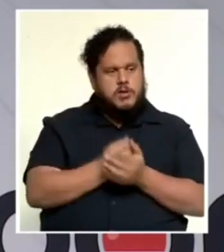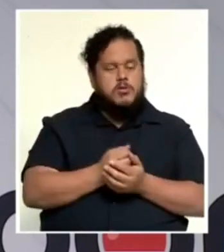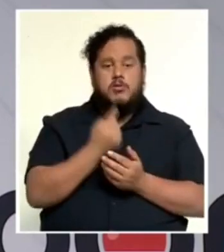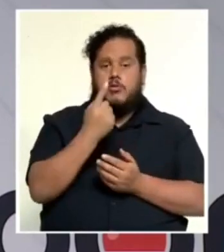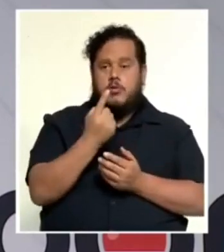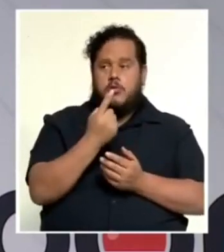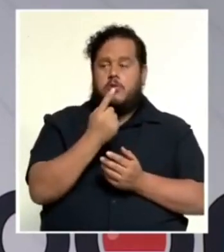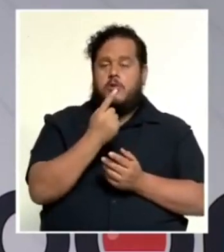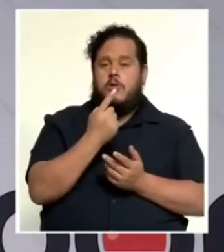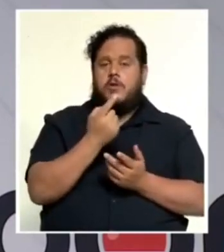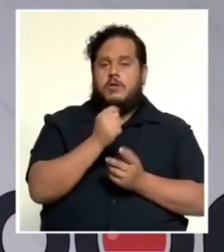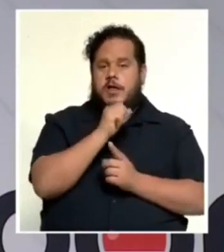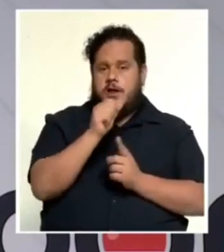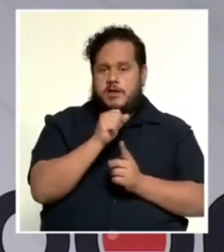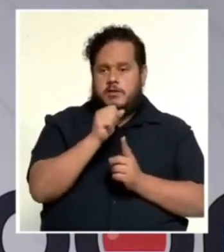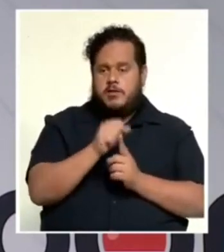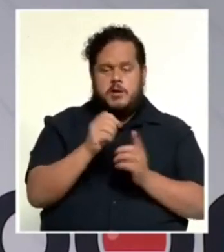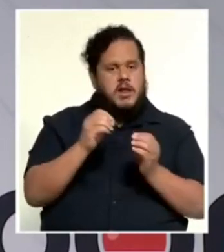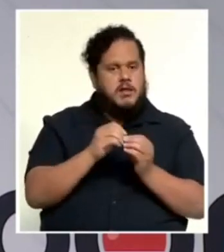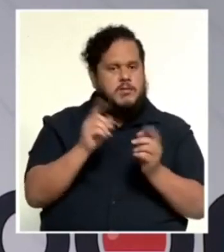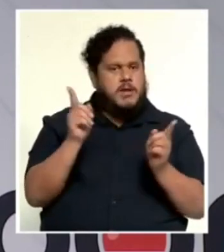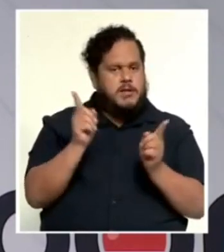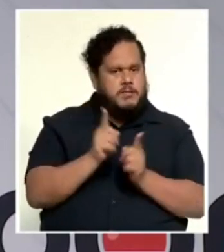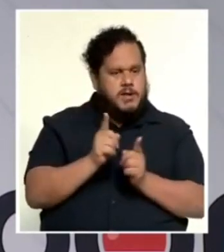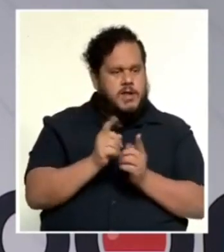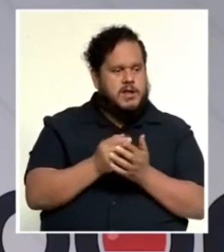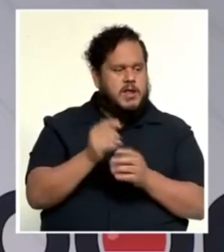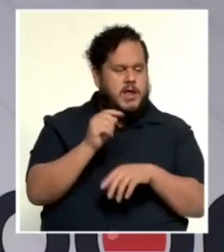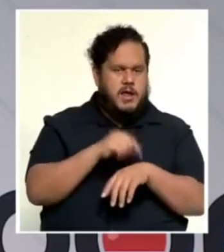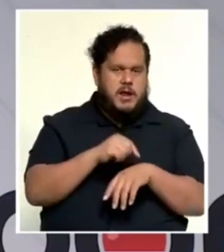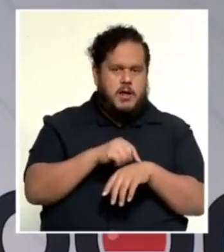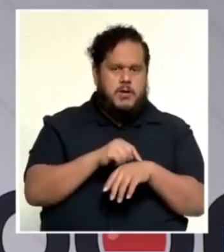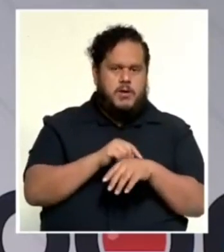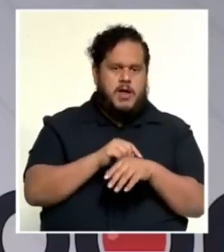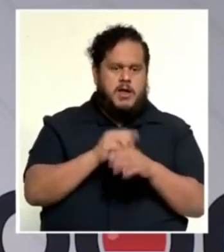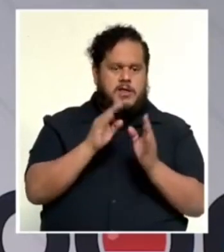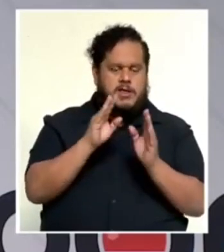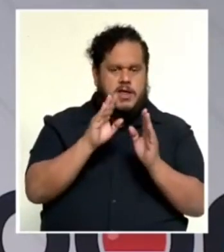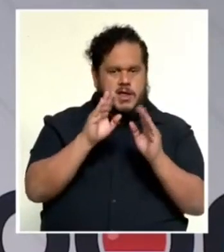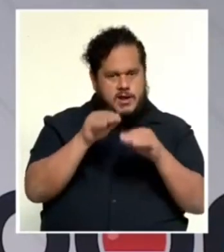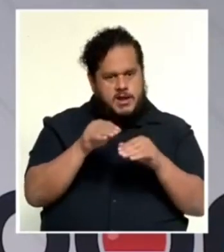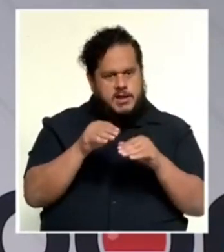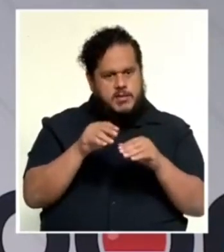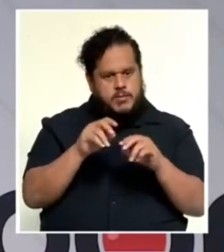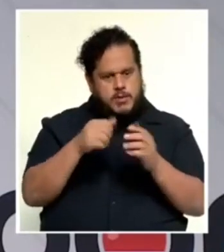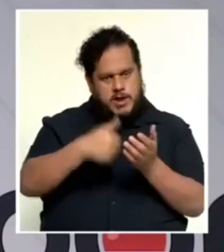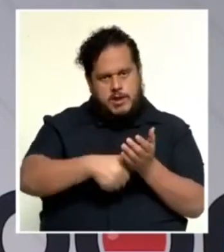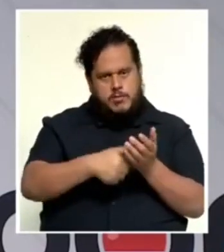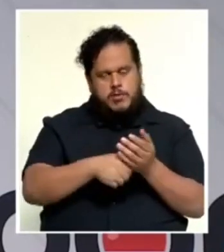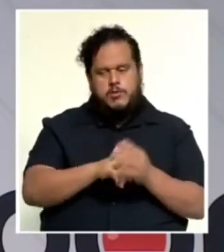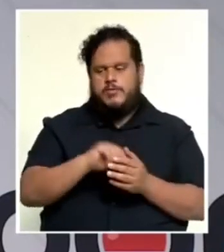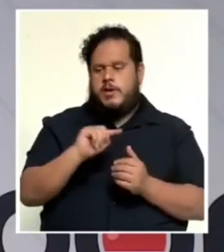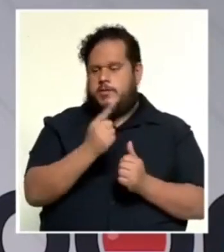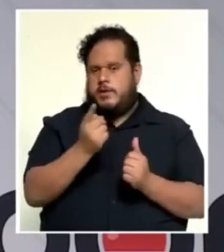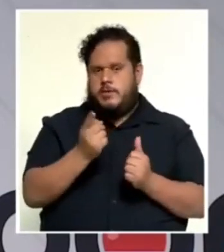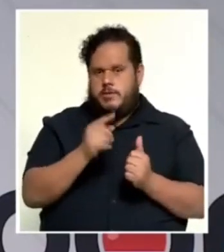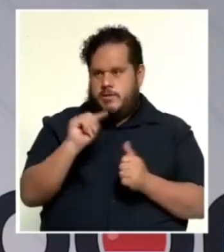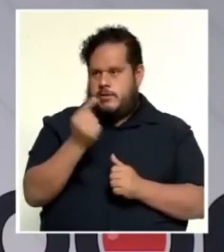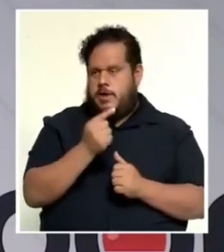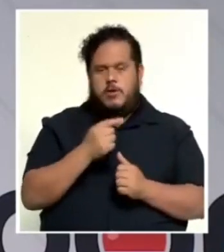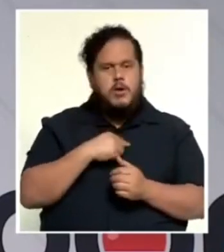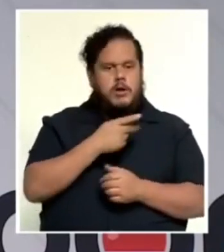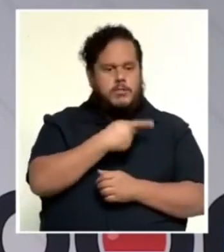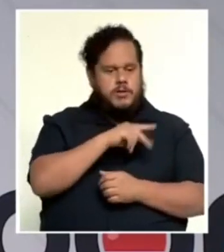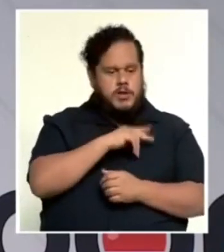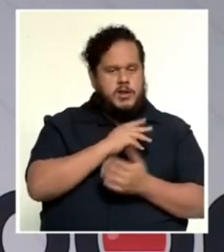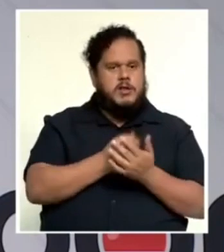uno de los factores quizá más pequeños a la hora de inclinarse por el tema del voto. El primer paso es el tema del personalismo,